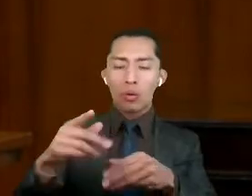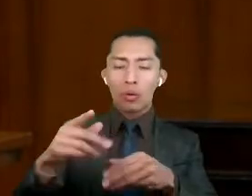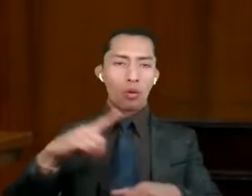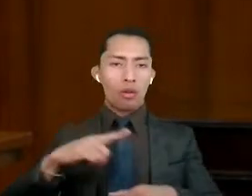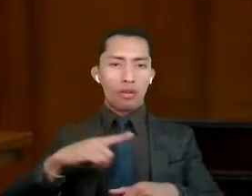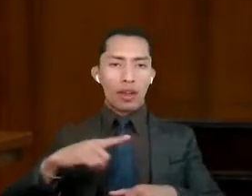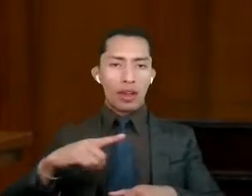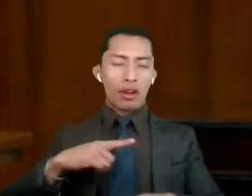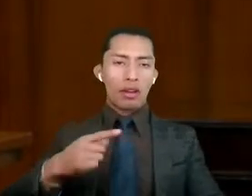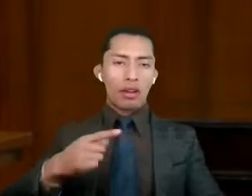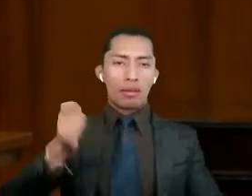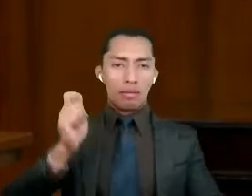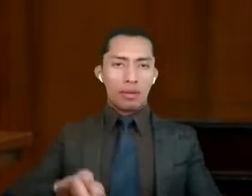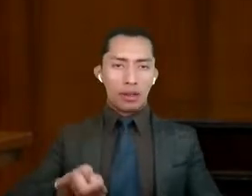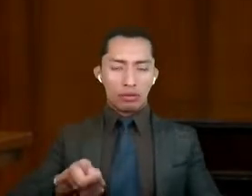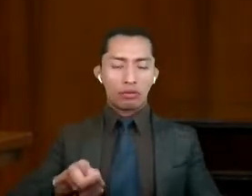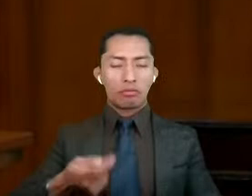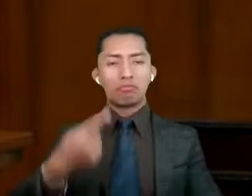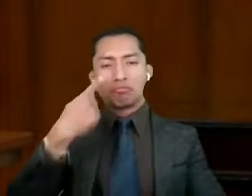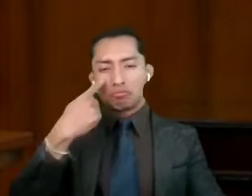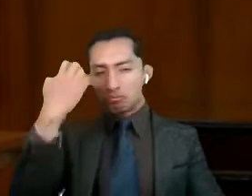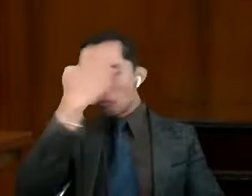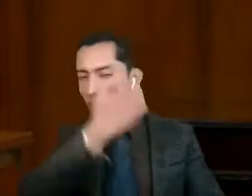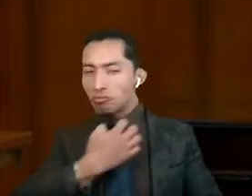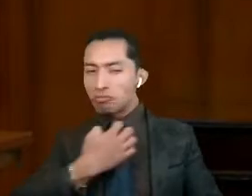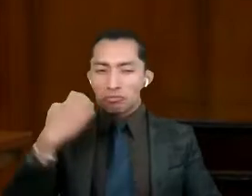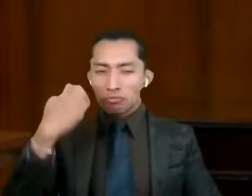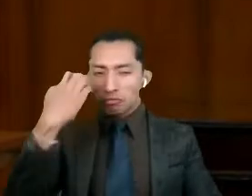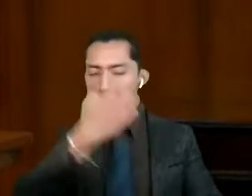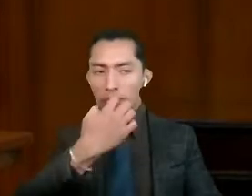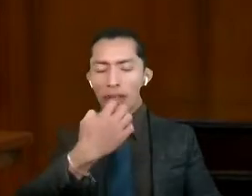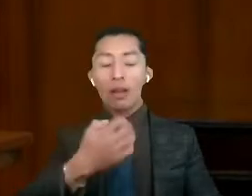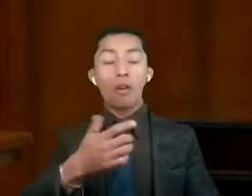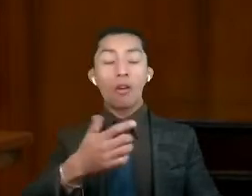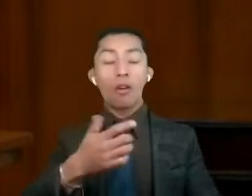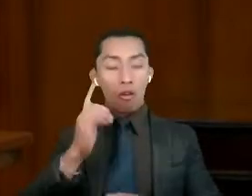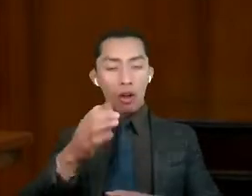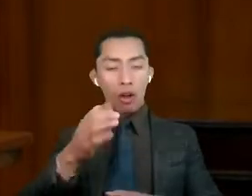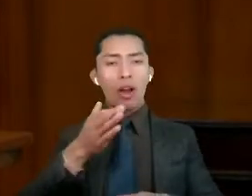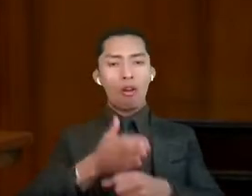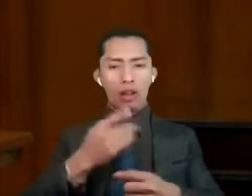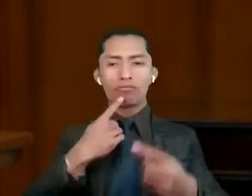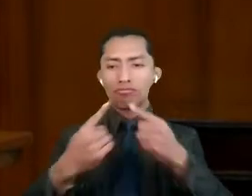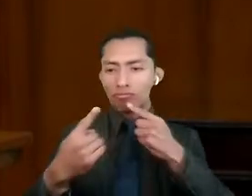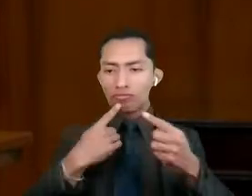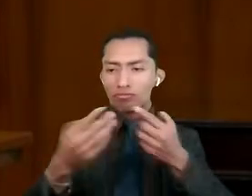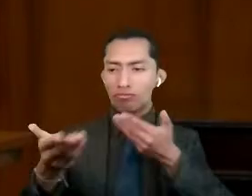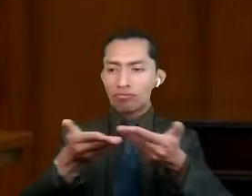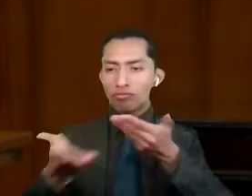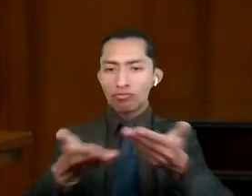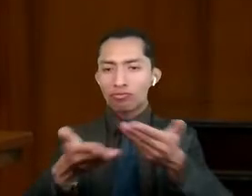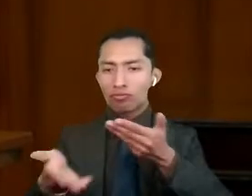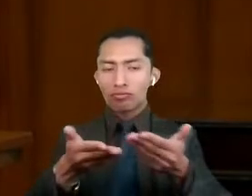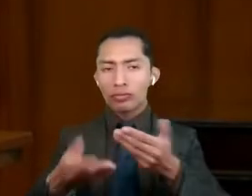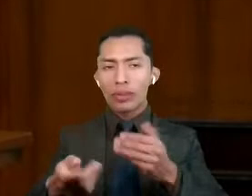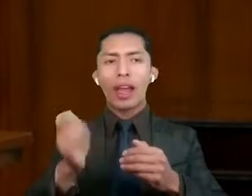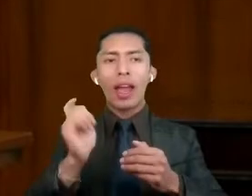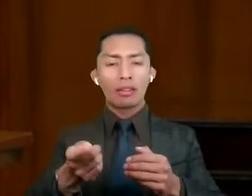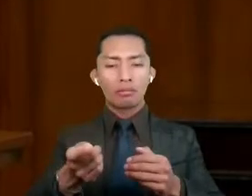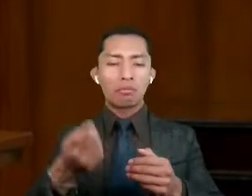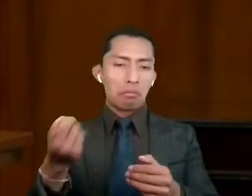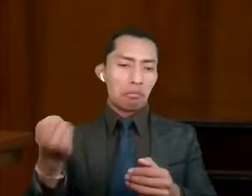del Mazo, por lo que esperamos que el presente diálogo, más allá de ser una simple